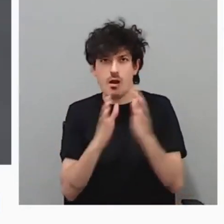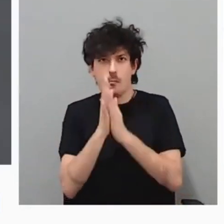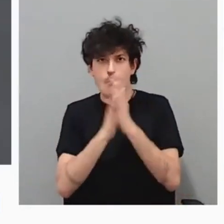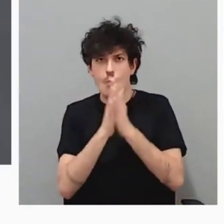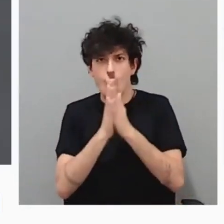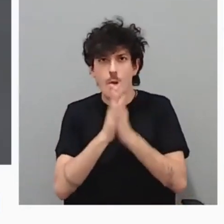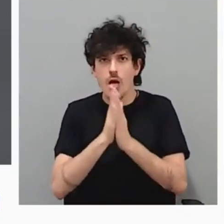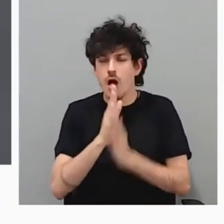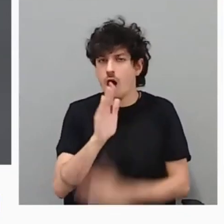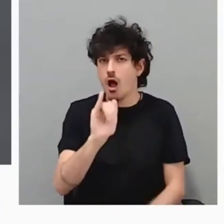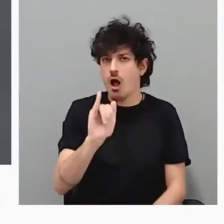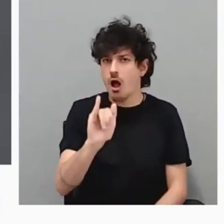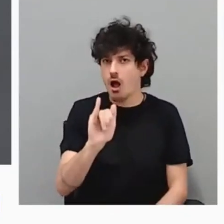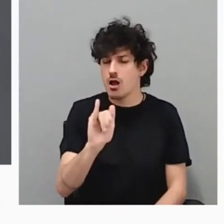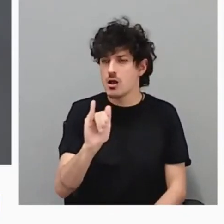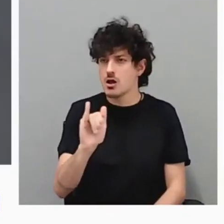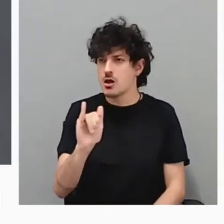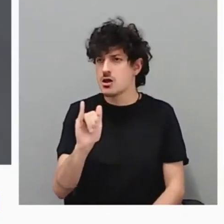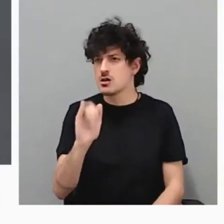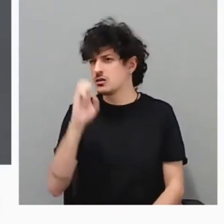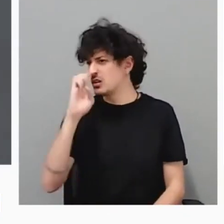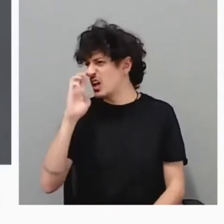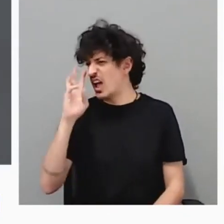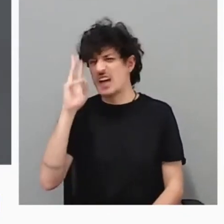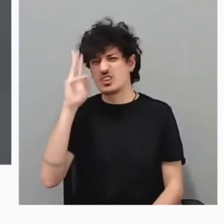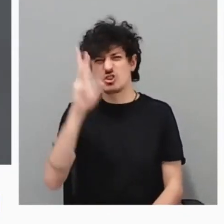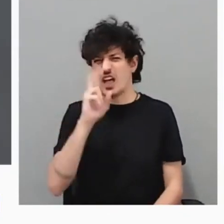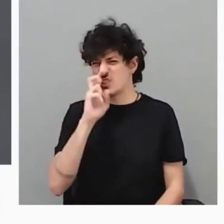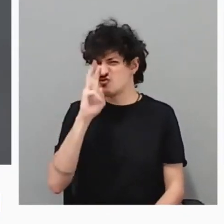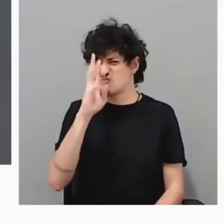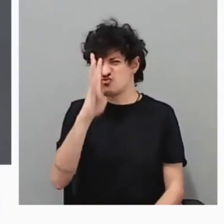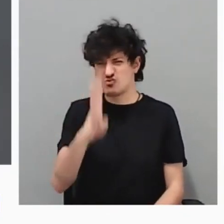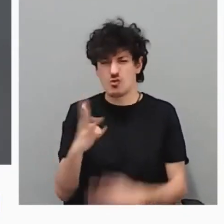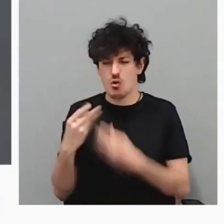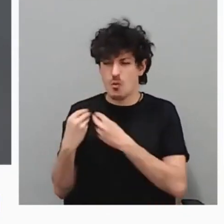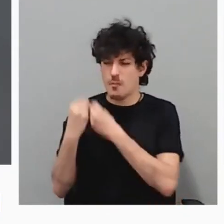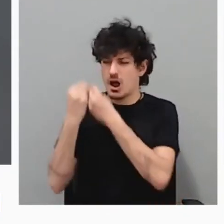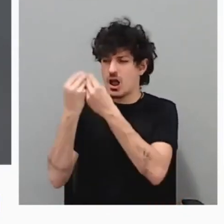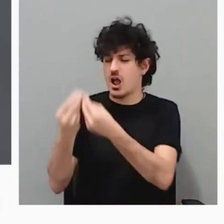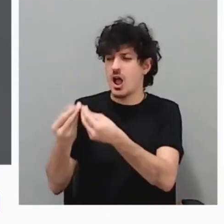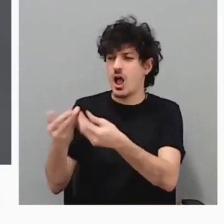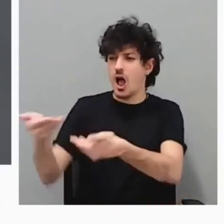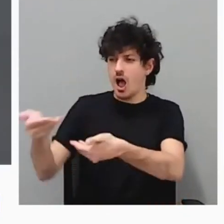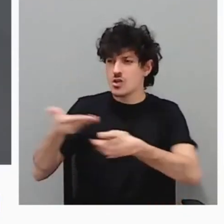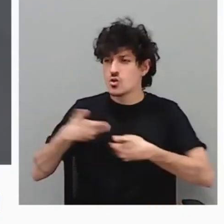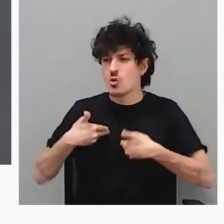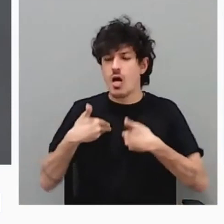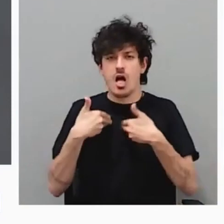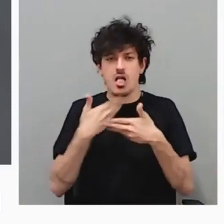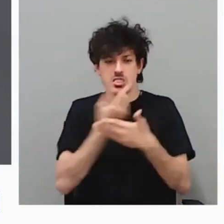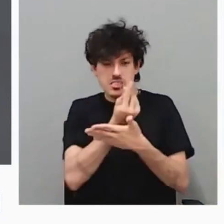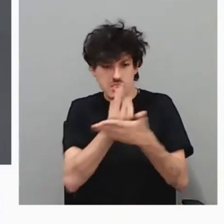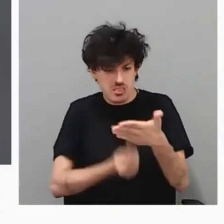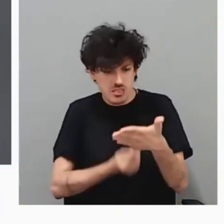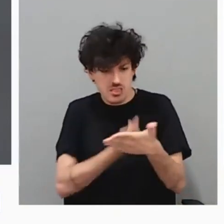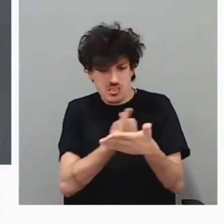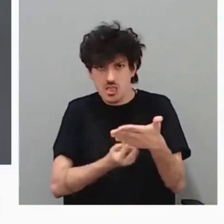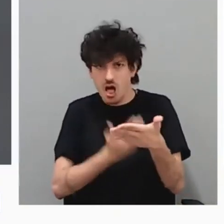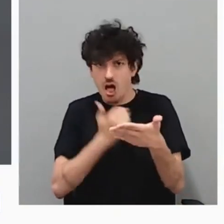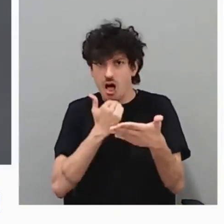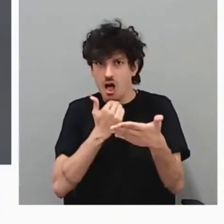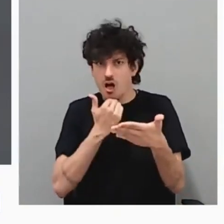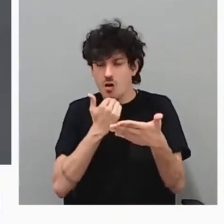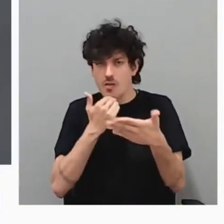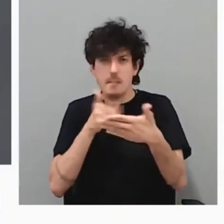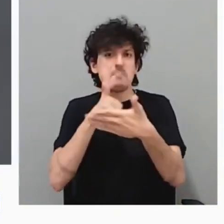han ido acompañando en estos años y ayudándonos a diseñar algo que realmente pues cumpla un poco, sobrepasa esas barreras,